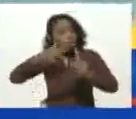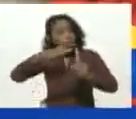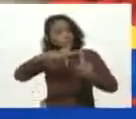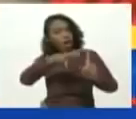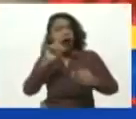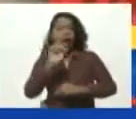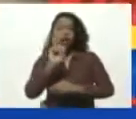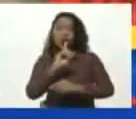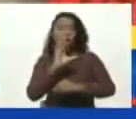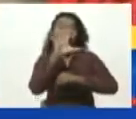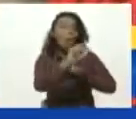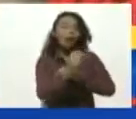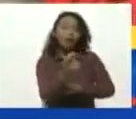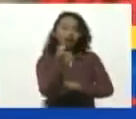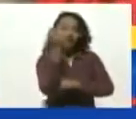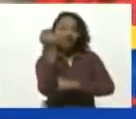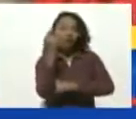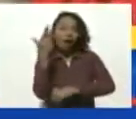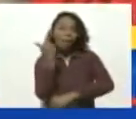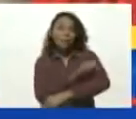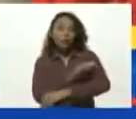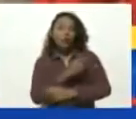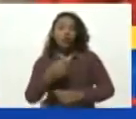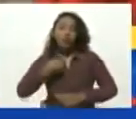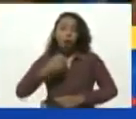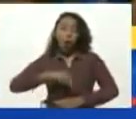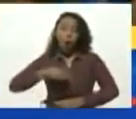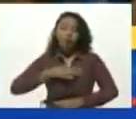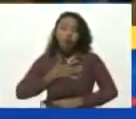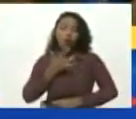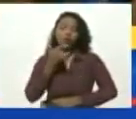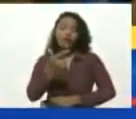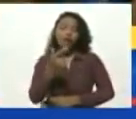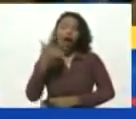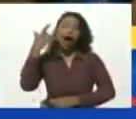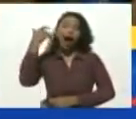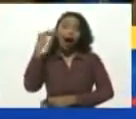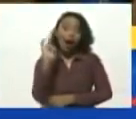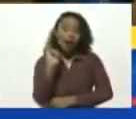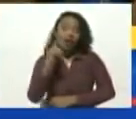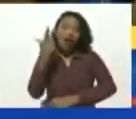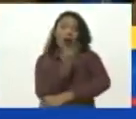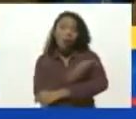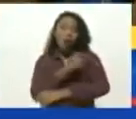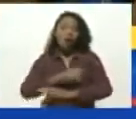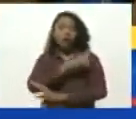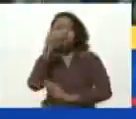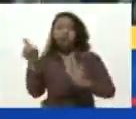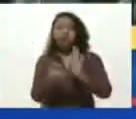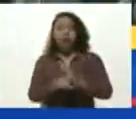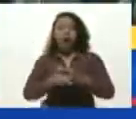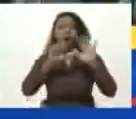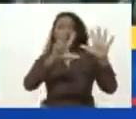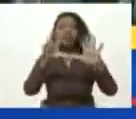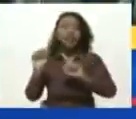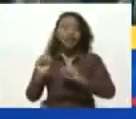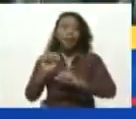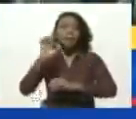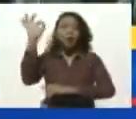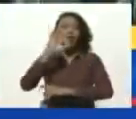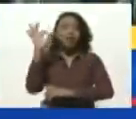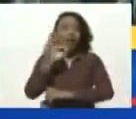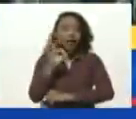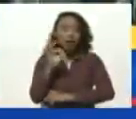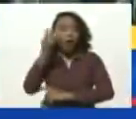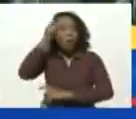que no consiguiera ni una vacuna. Y hoy puedo decir, tenemos vacunas para vacunar al 80% de